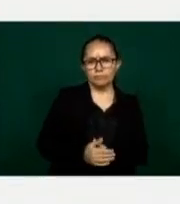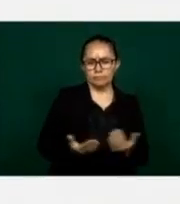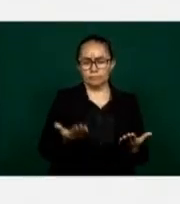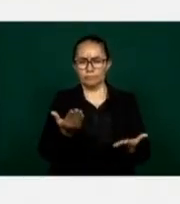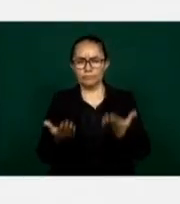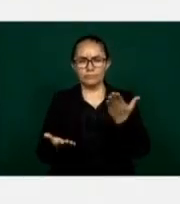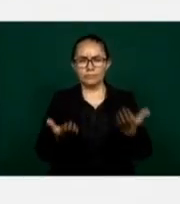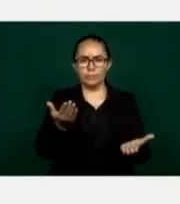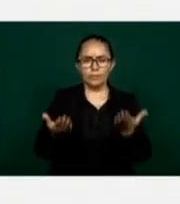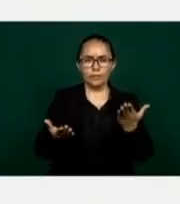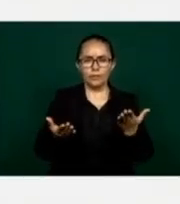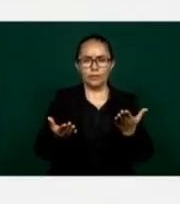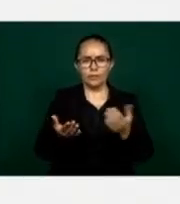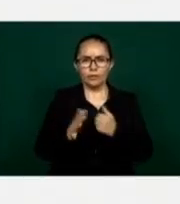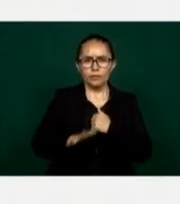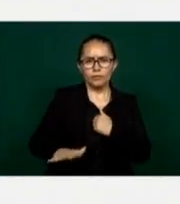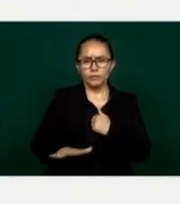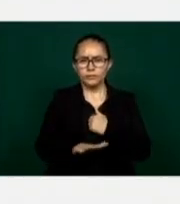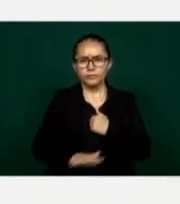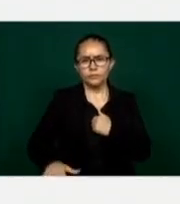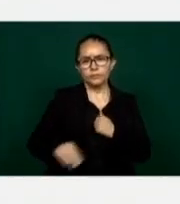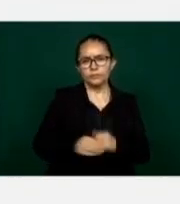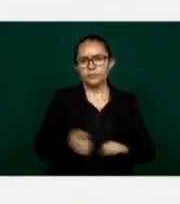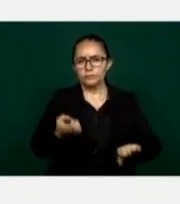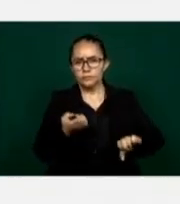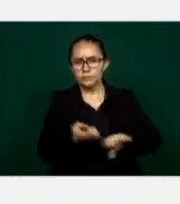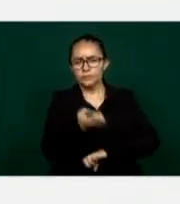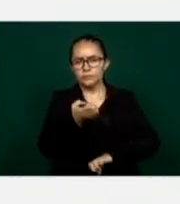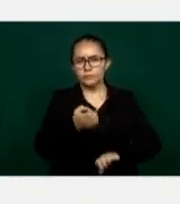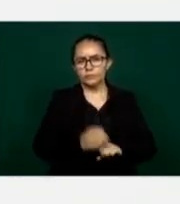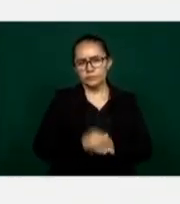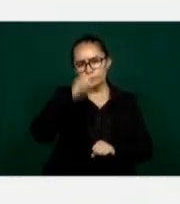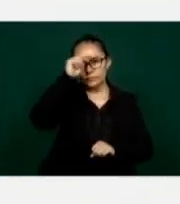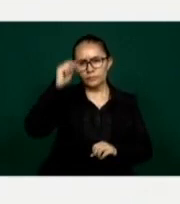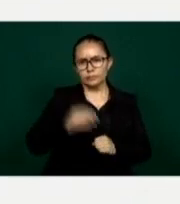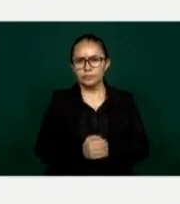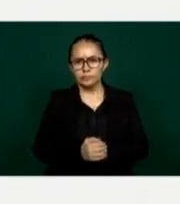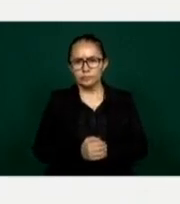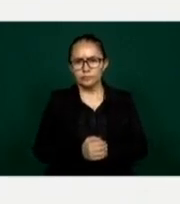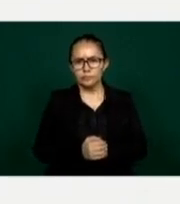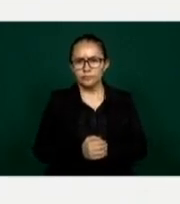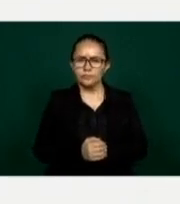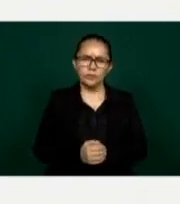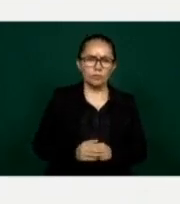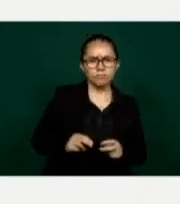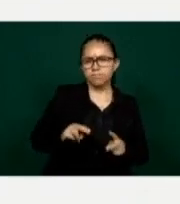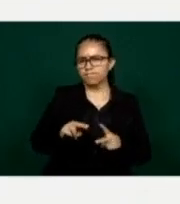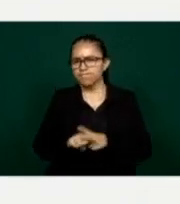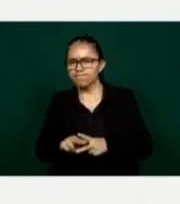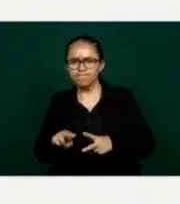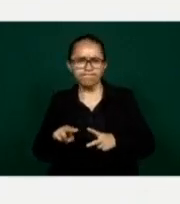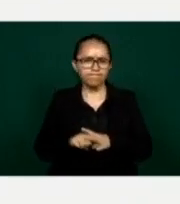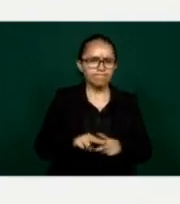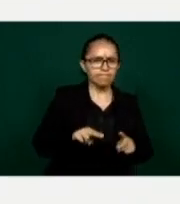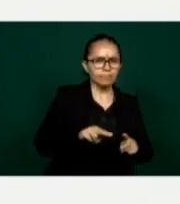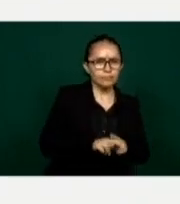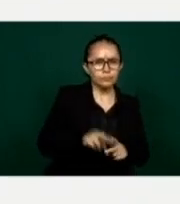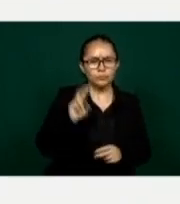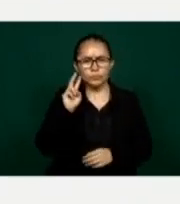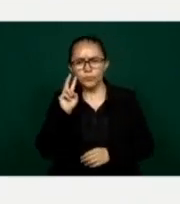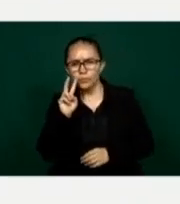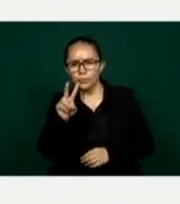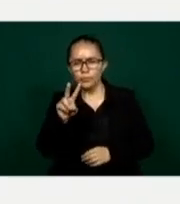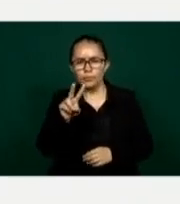la población del estado y también con los homicidios dolosos, podemos identificar